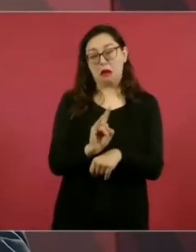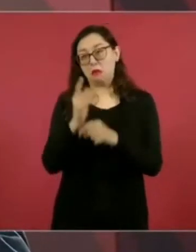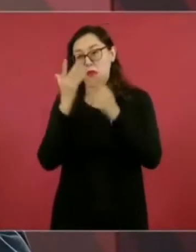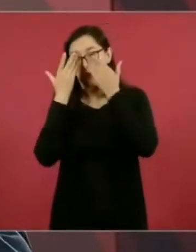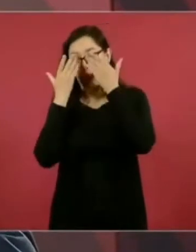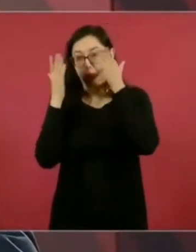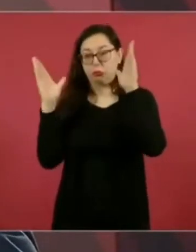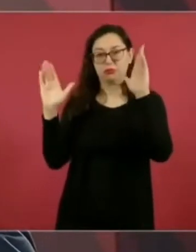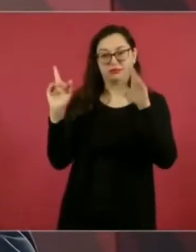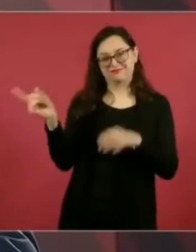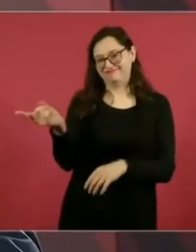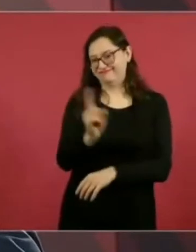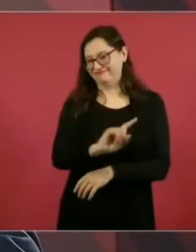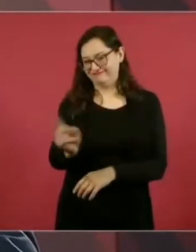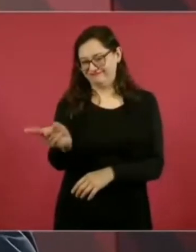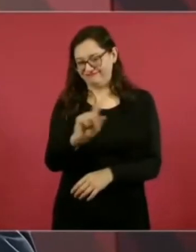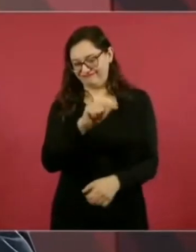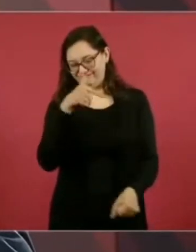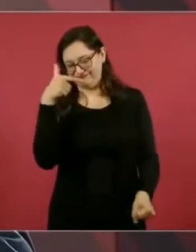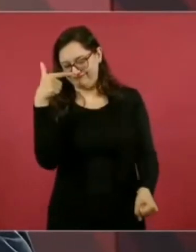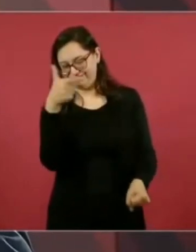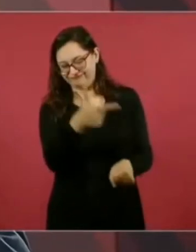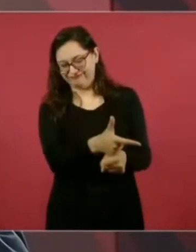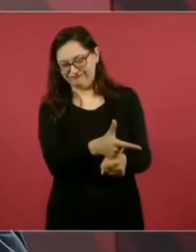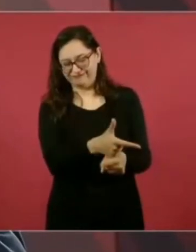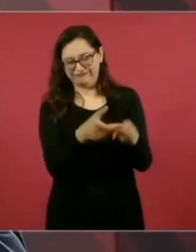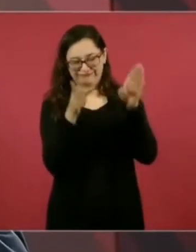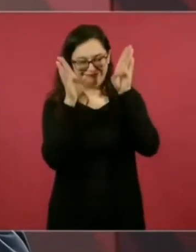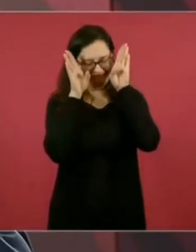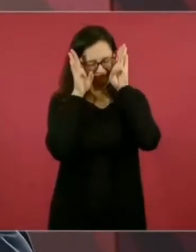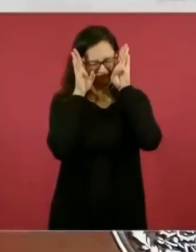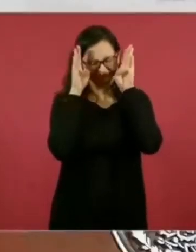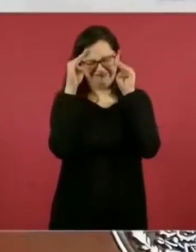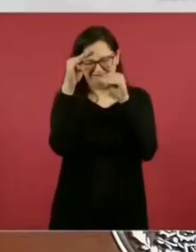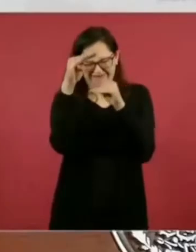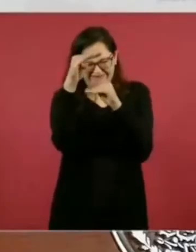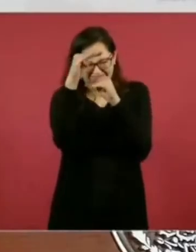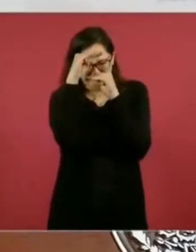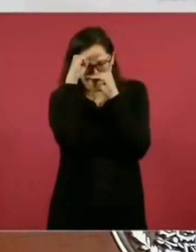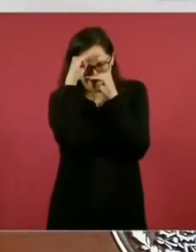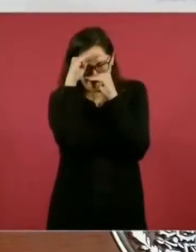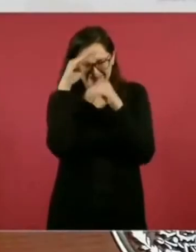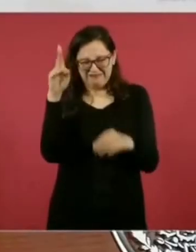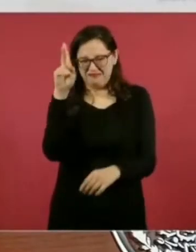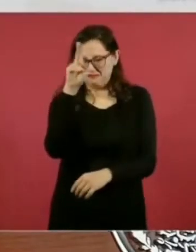y en realidad son muy conservadores, lo estamos viendo ahora.